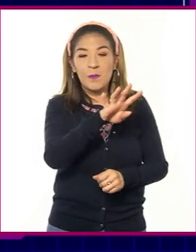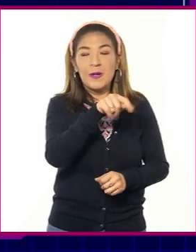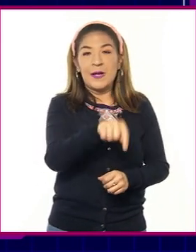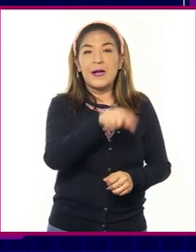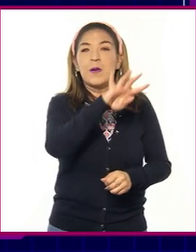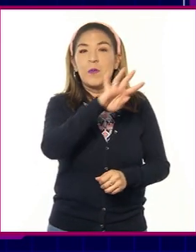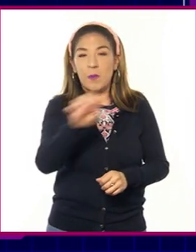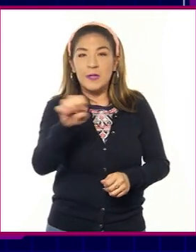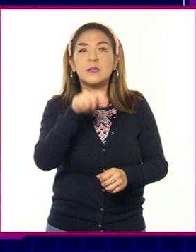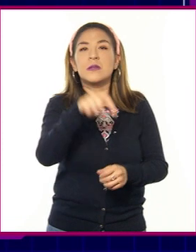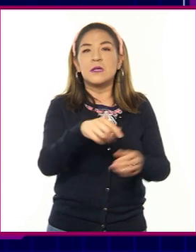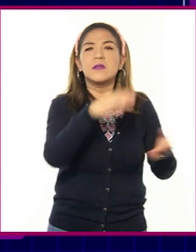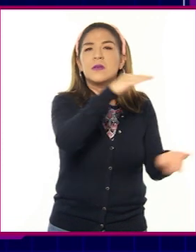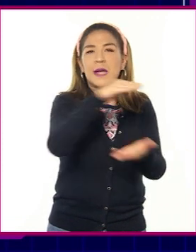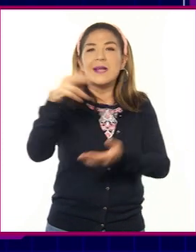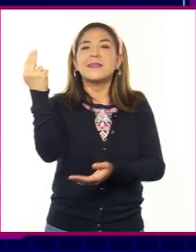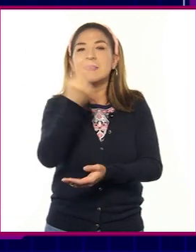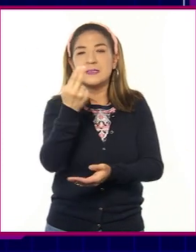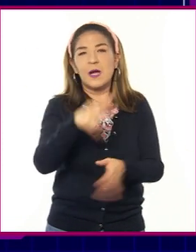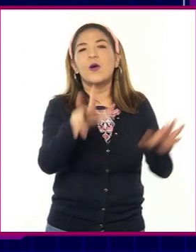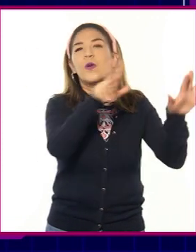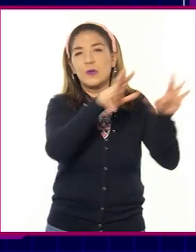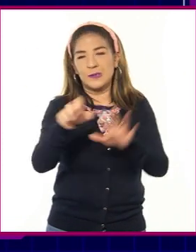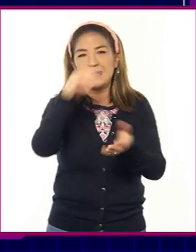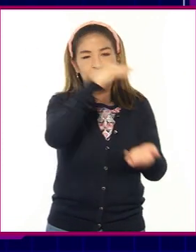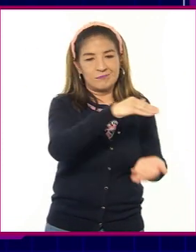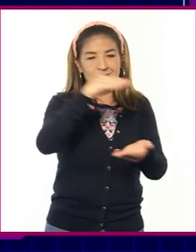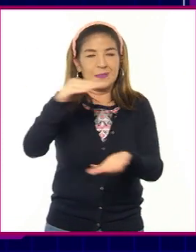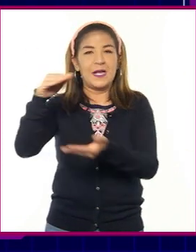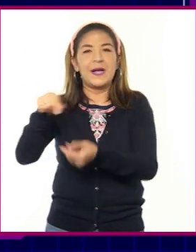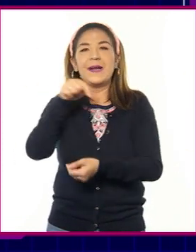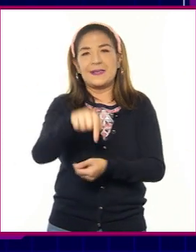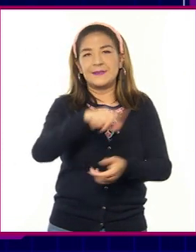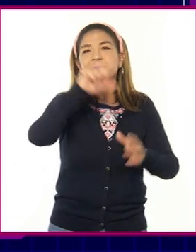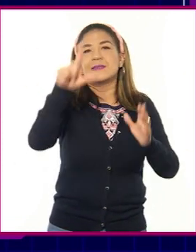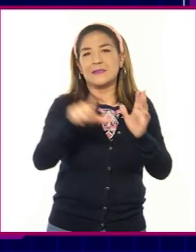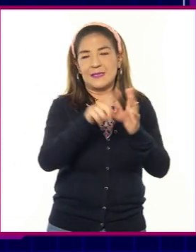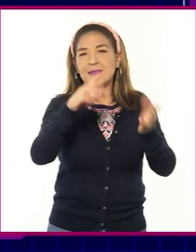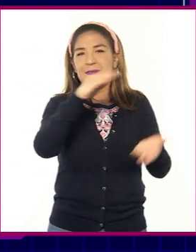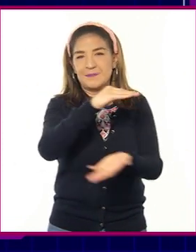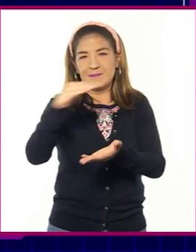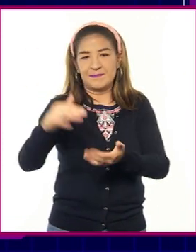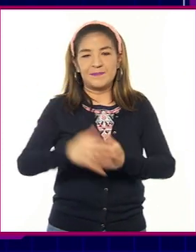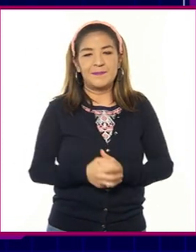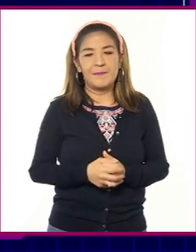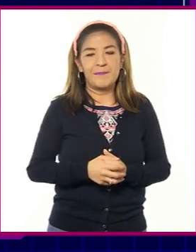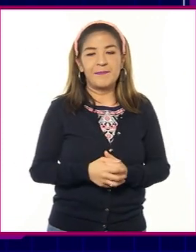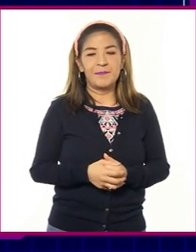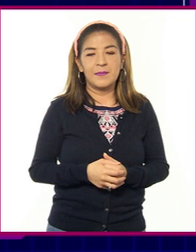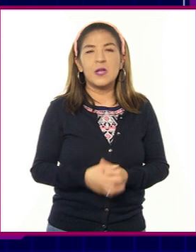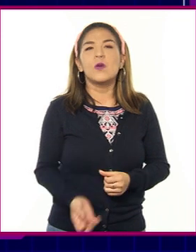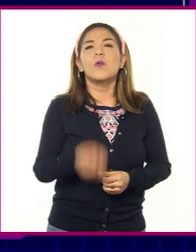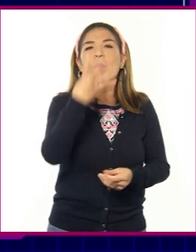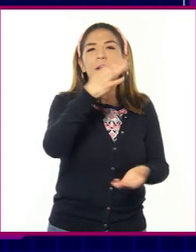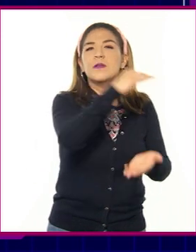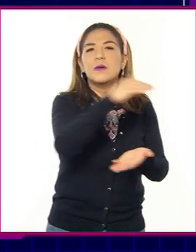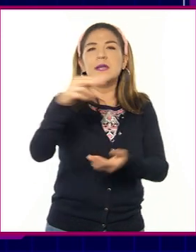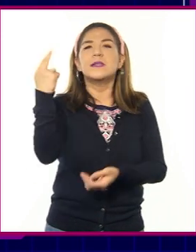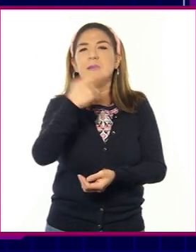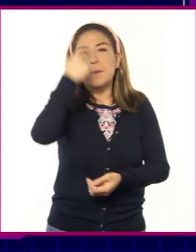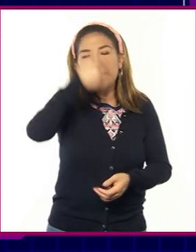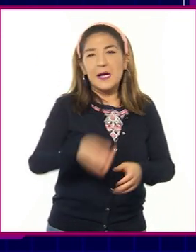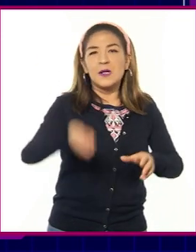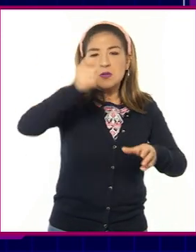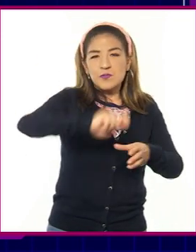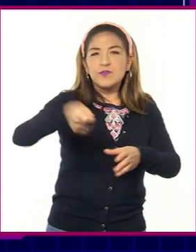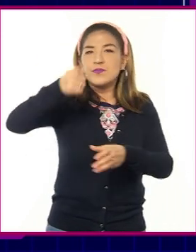medio litro, se necesitarán 800 envases de esta capacidad. ¿Cuántos envases se necesitan para